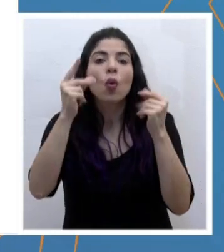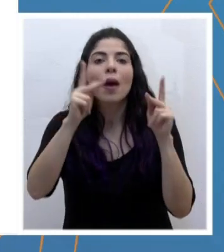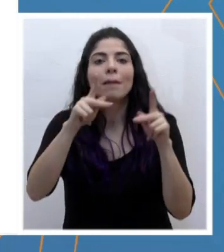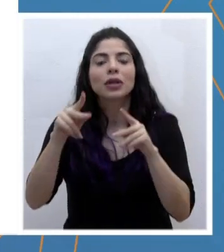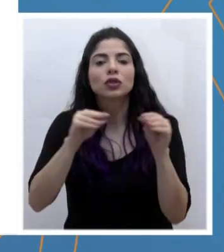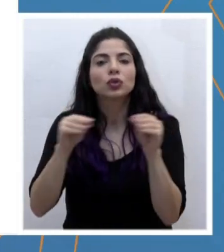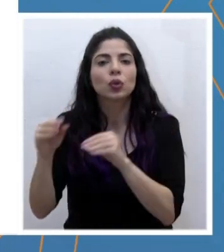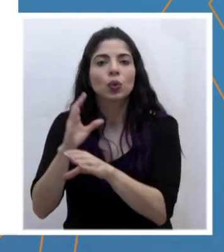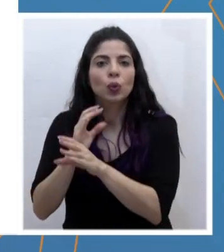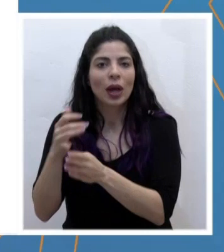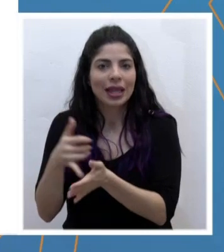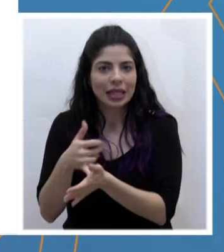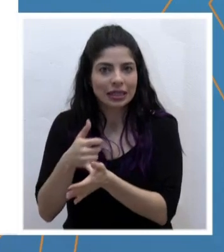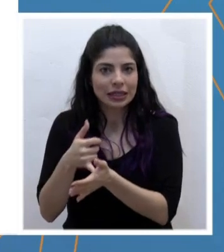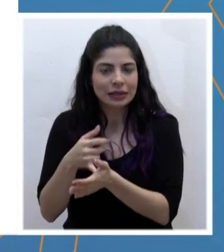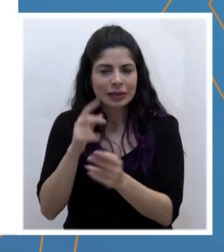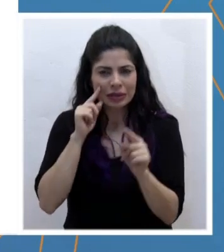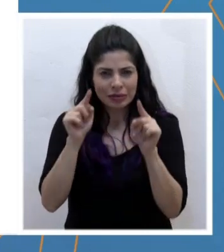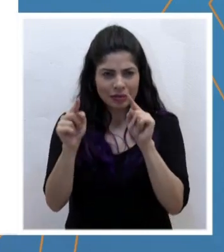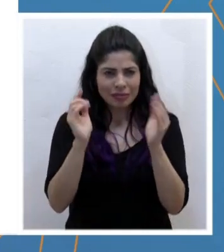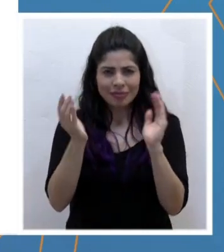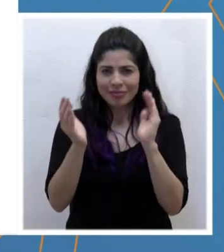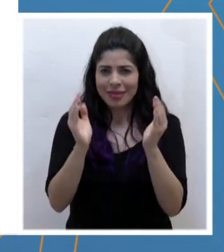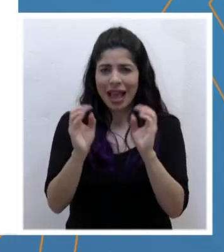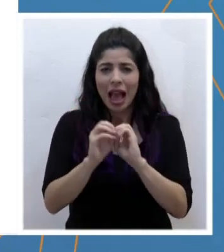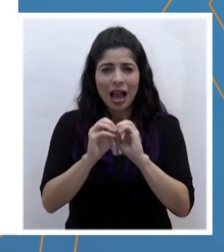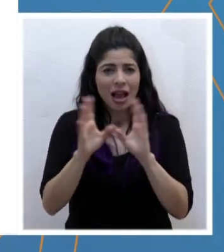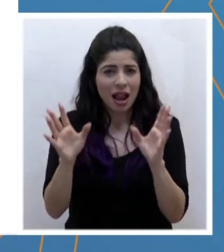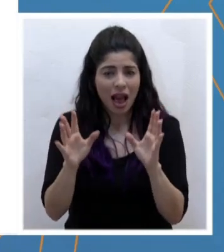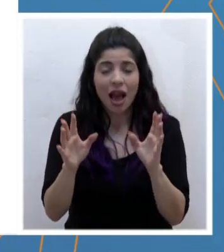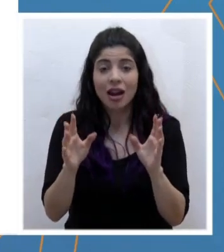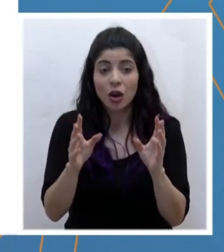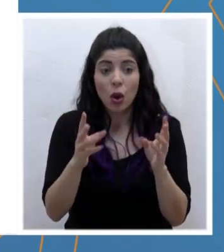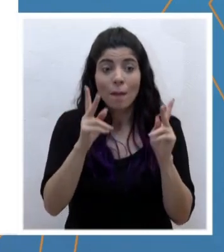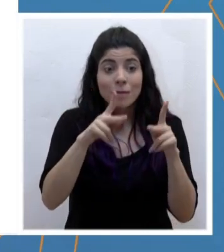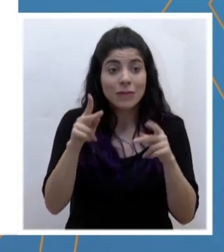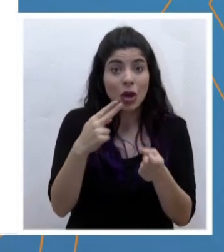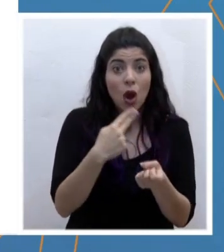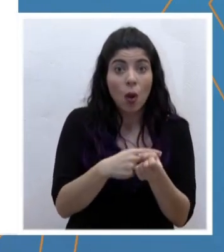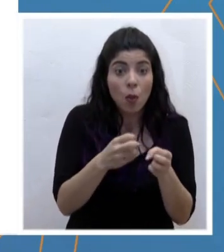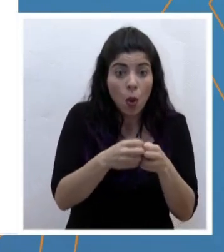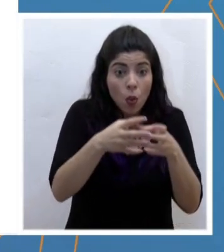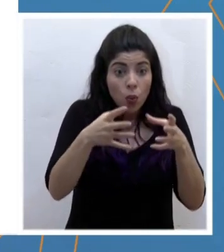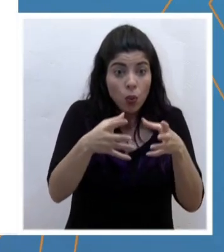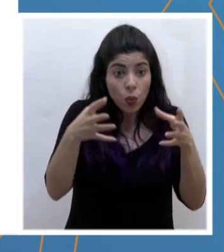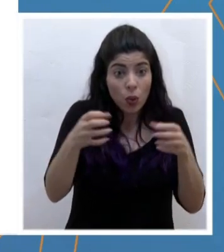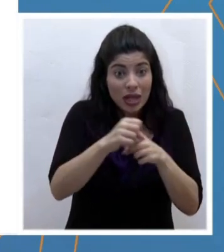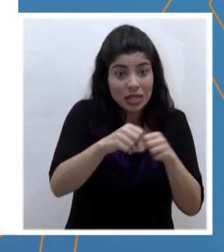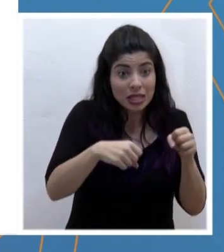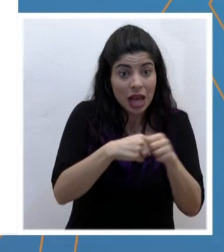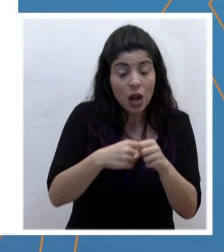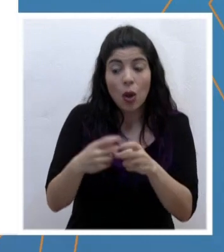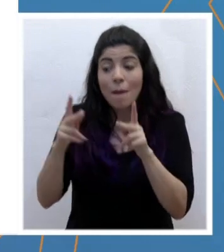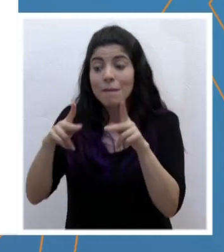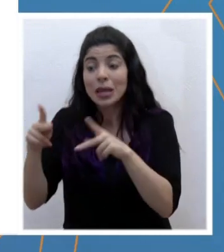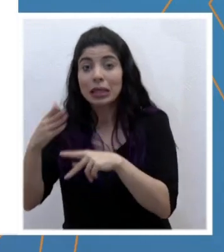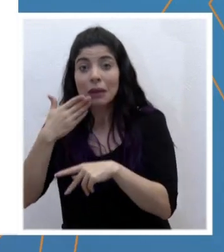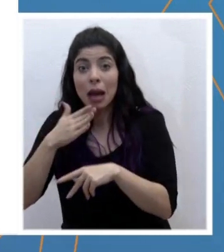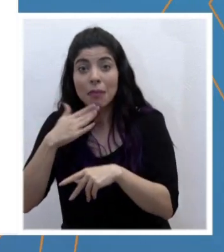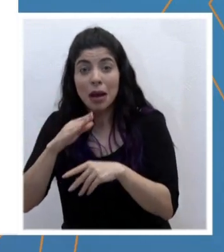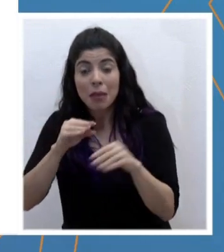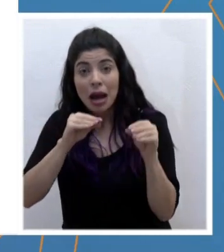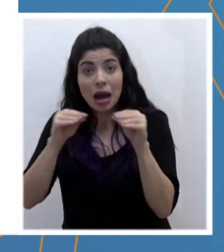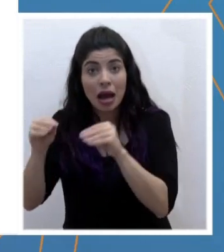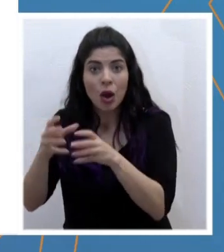en la UCI. Existe una clara relación entre el crecimiento de las personas hospitalizadas en salón y el crecimiento de las personas gravemente